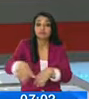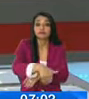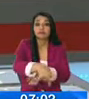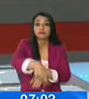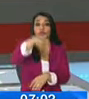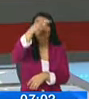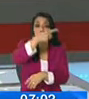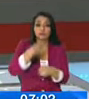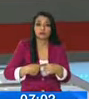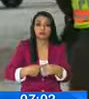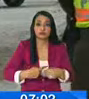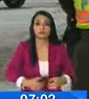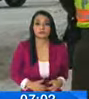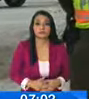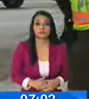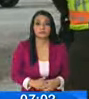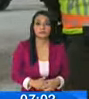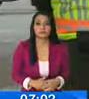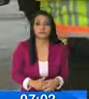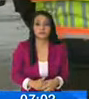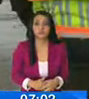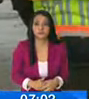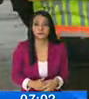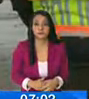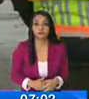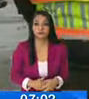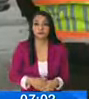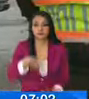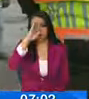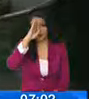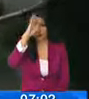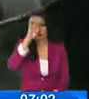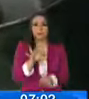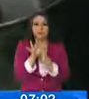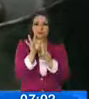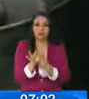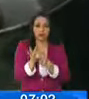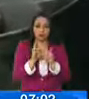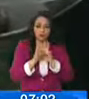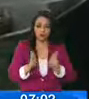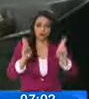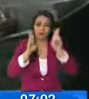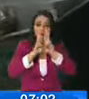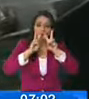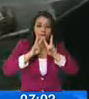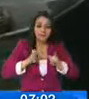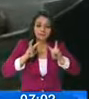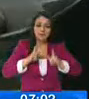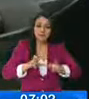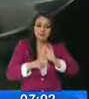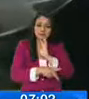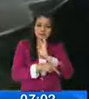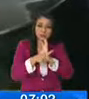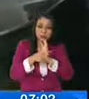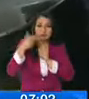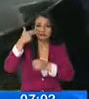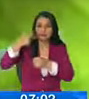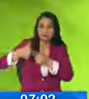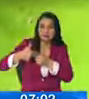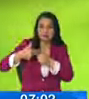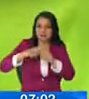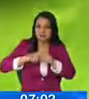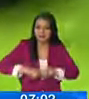ciudad de Quito. Luego de que por varios días agentes de la Unidad de Investigación de Delitos Energéticos e Hidrocarburíferos de la Policía